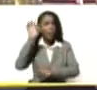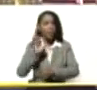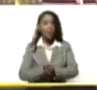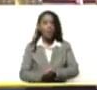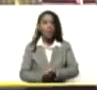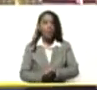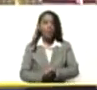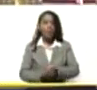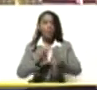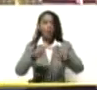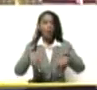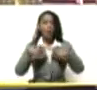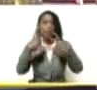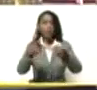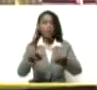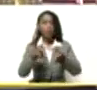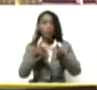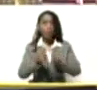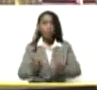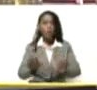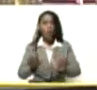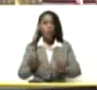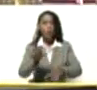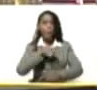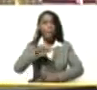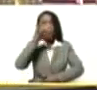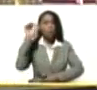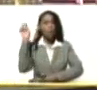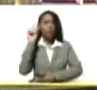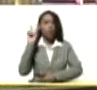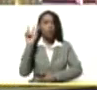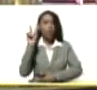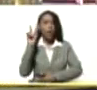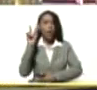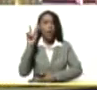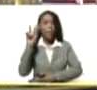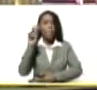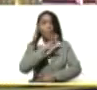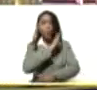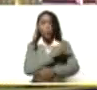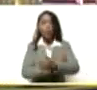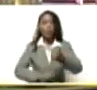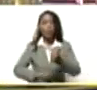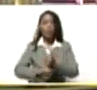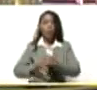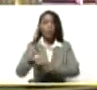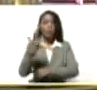del renacer del espíritu de la Venezuela potencia. Y una tercera R,